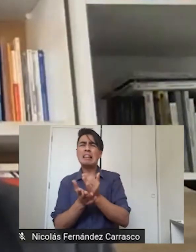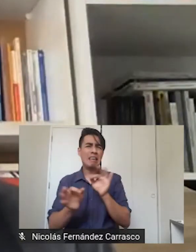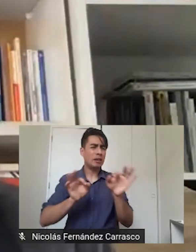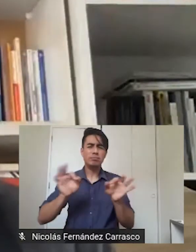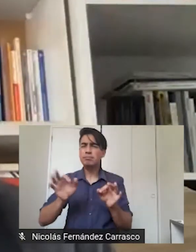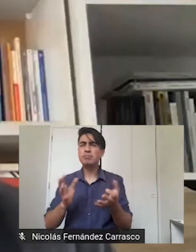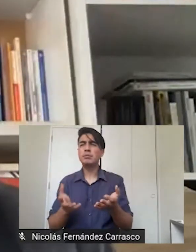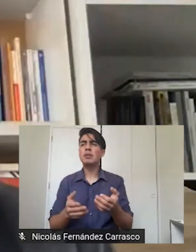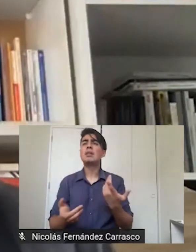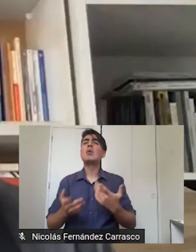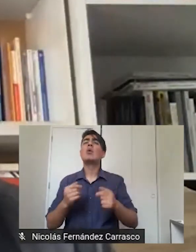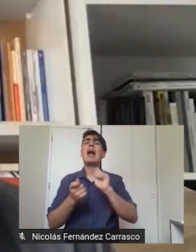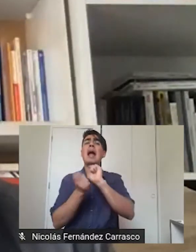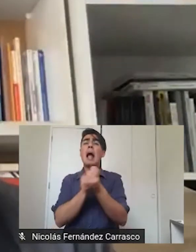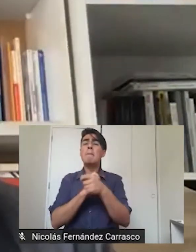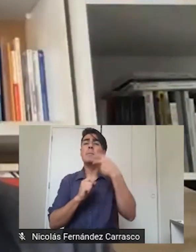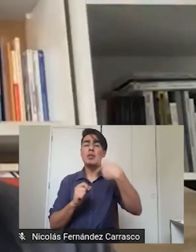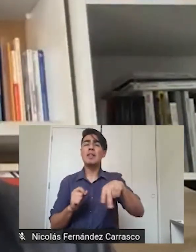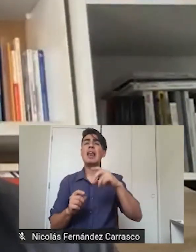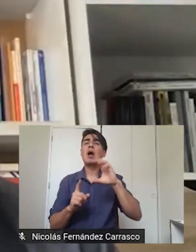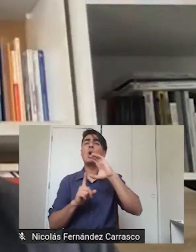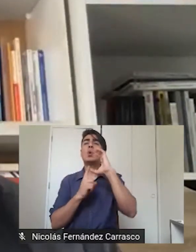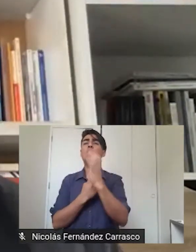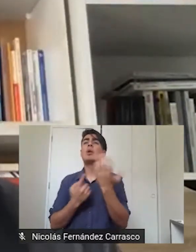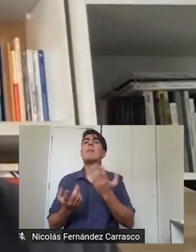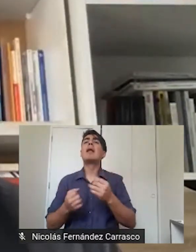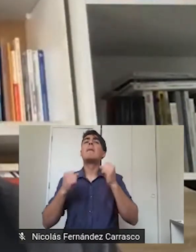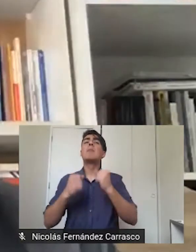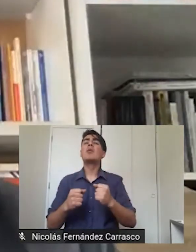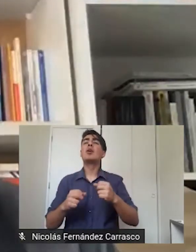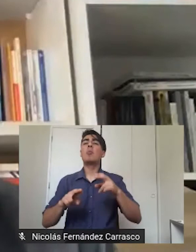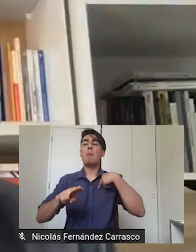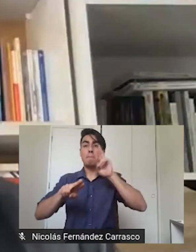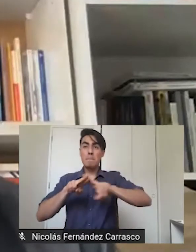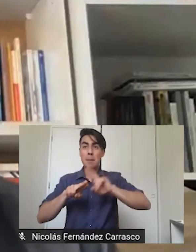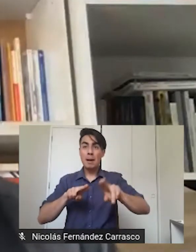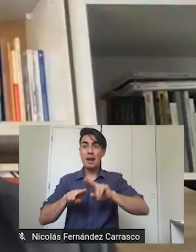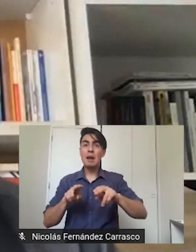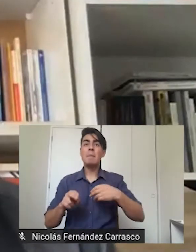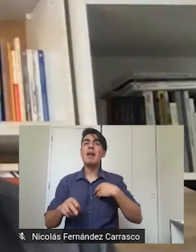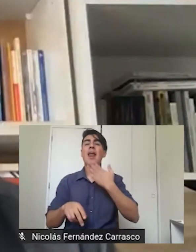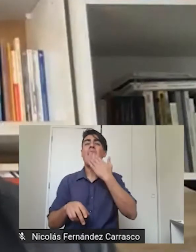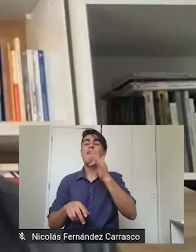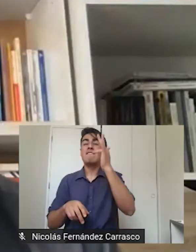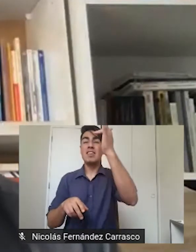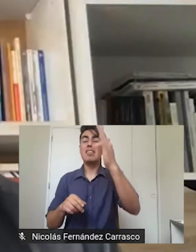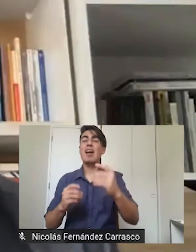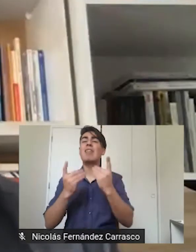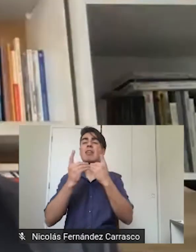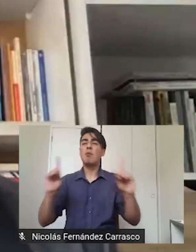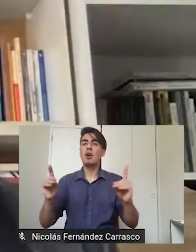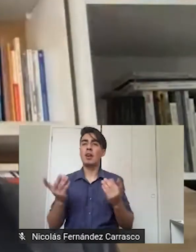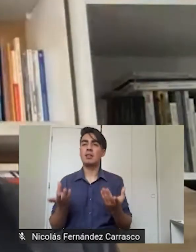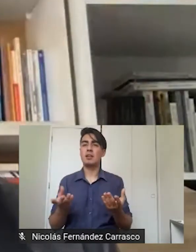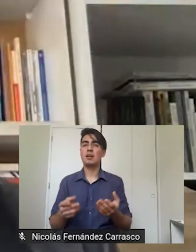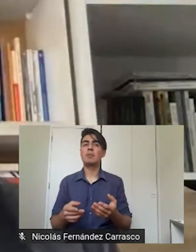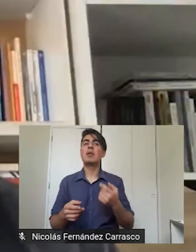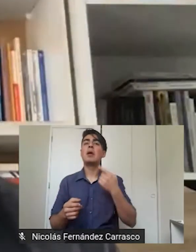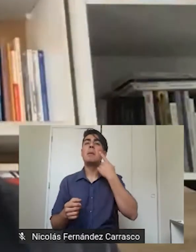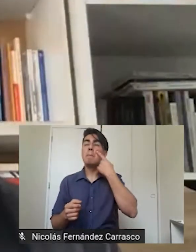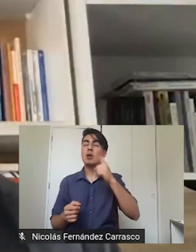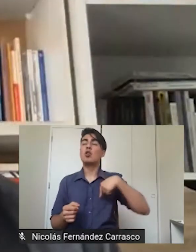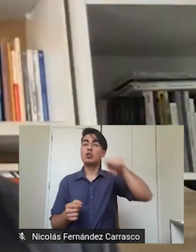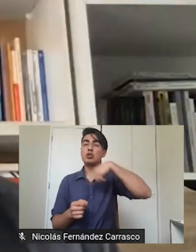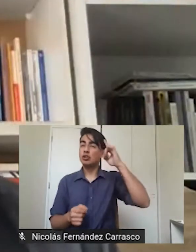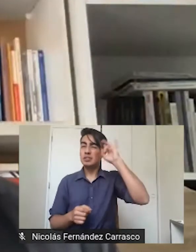está pensando en un cambio de una cultura que nos prepare para la vida democrática. Pero sabemos que